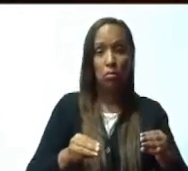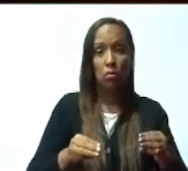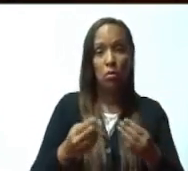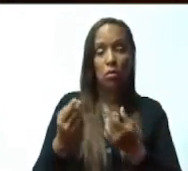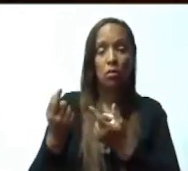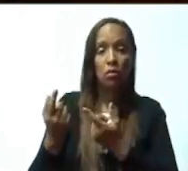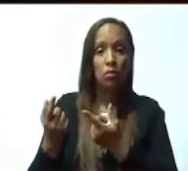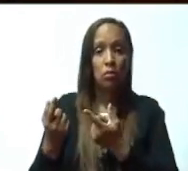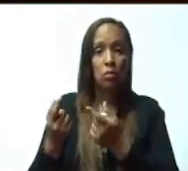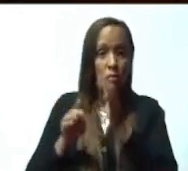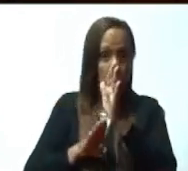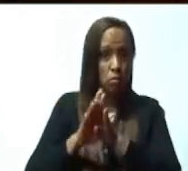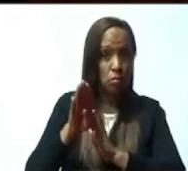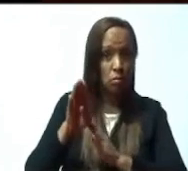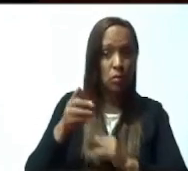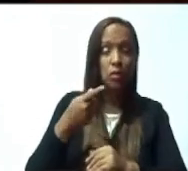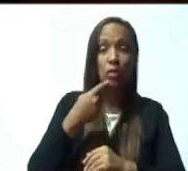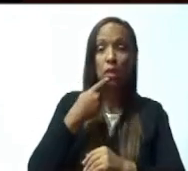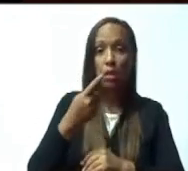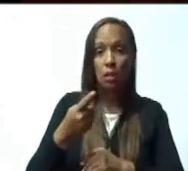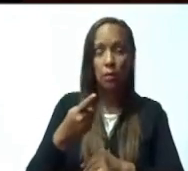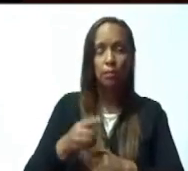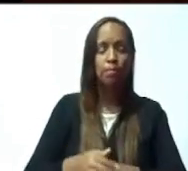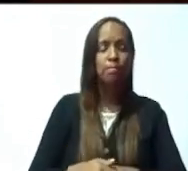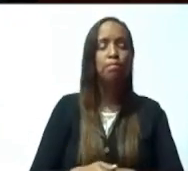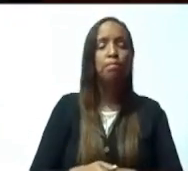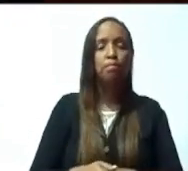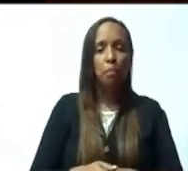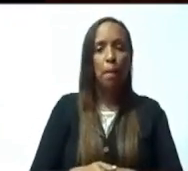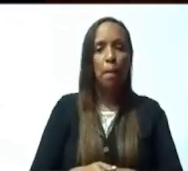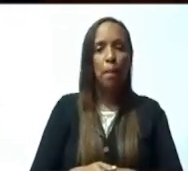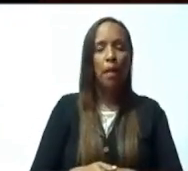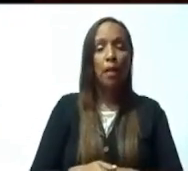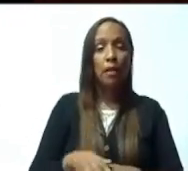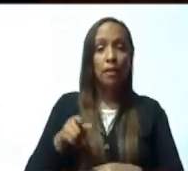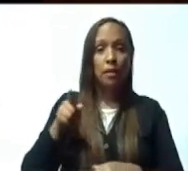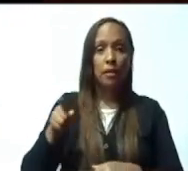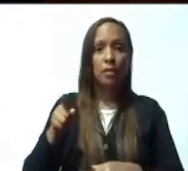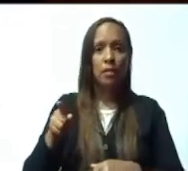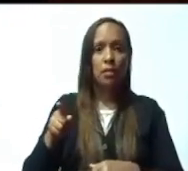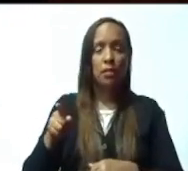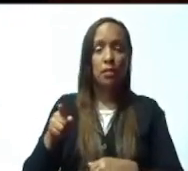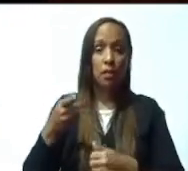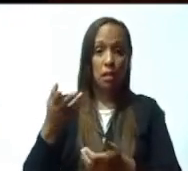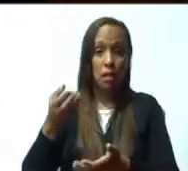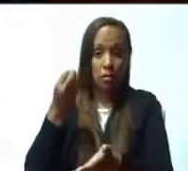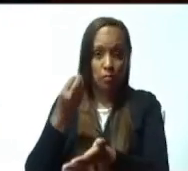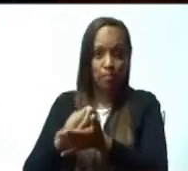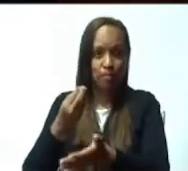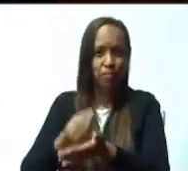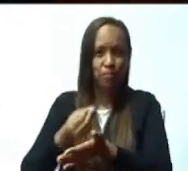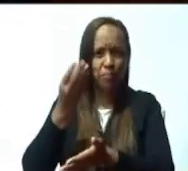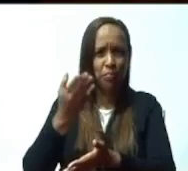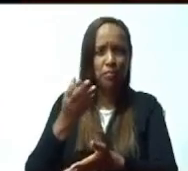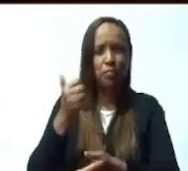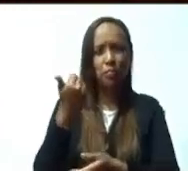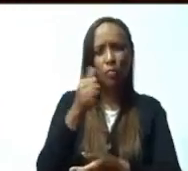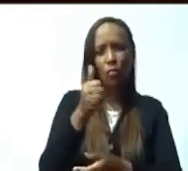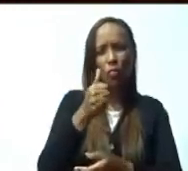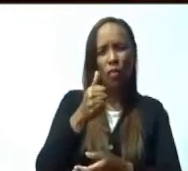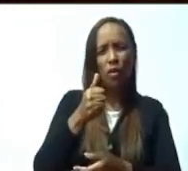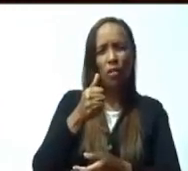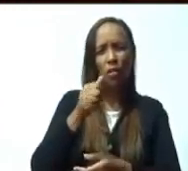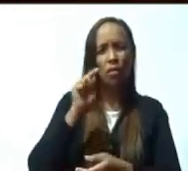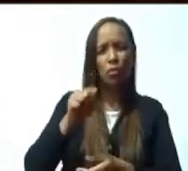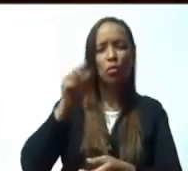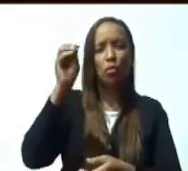el 27% de la concentración de la riqueza estaba en 10 manos, en un 10% de la población. Y